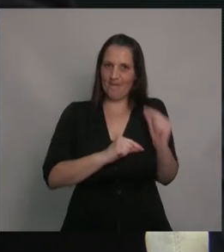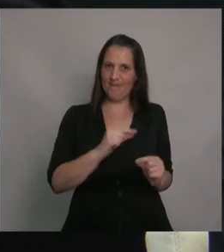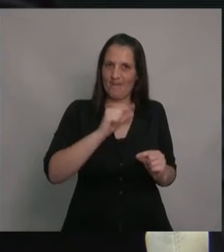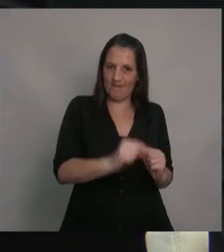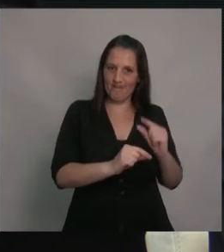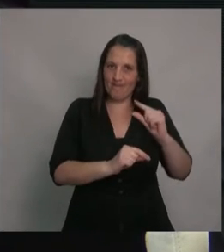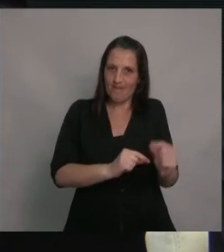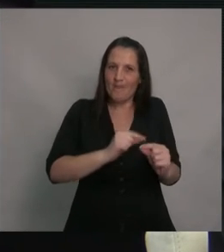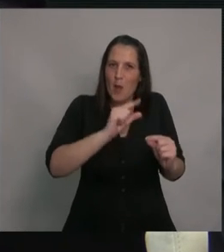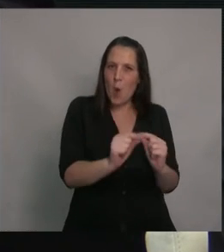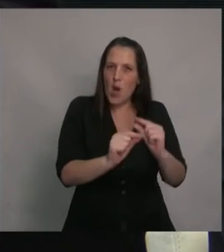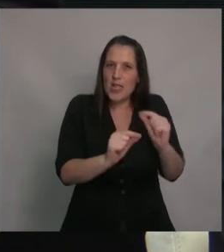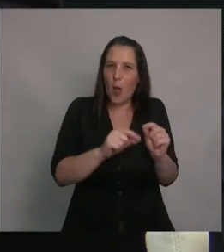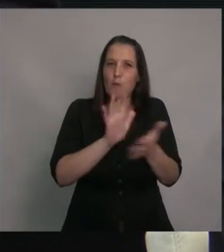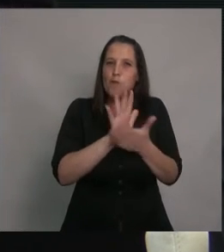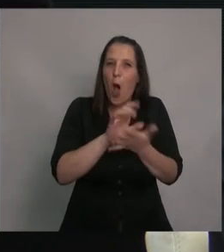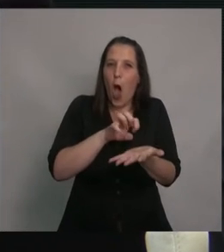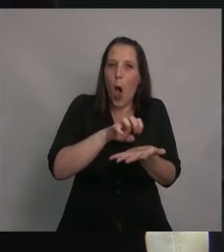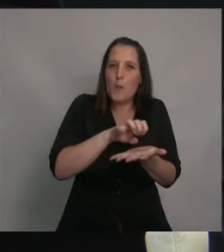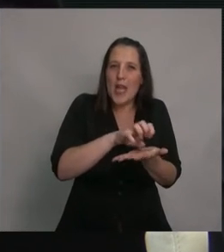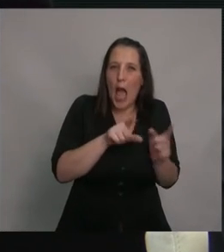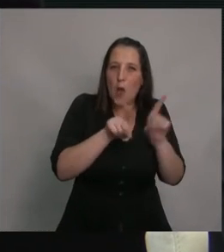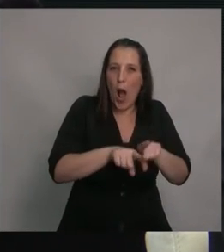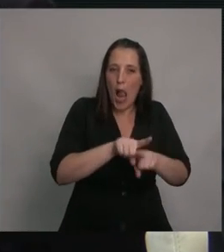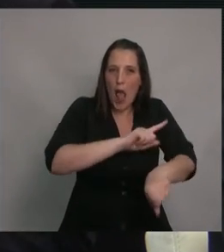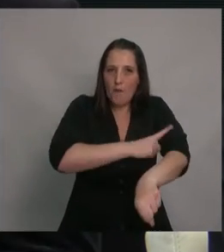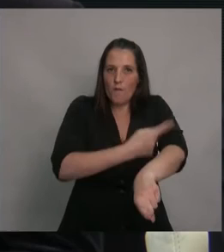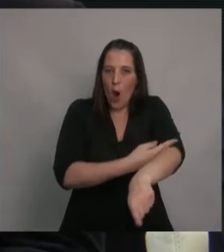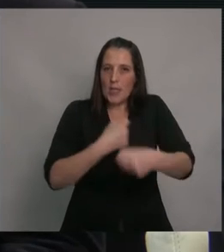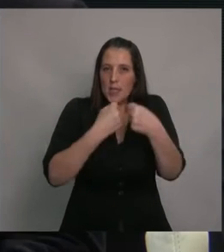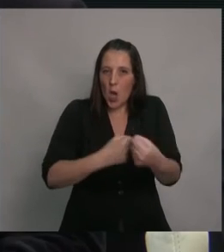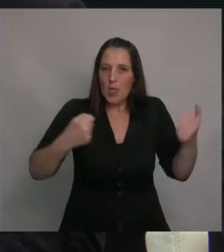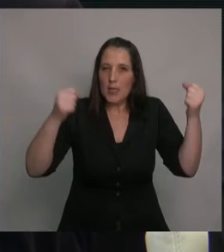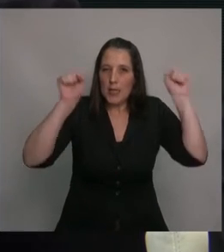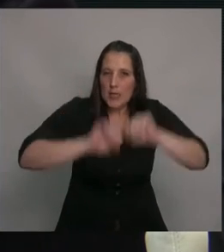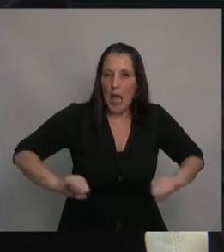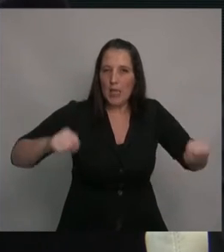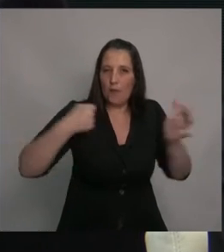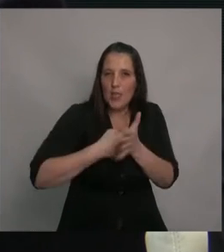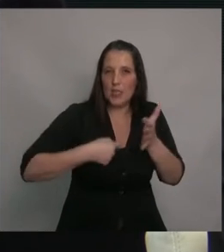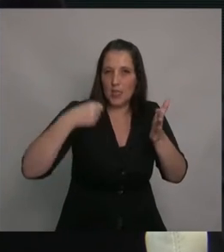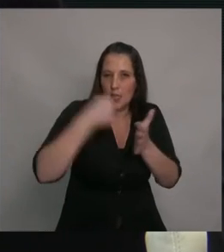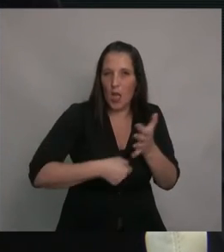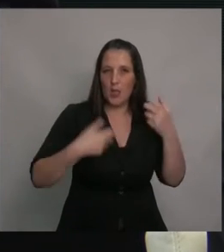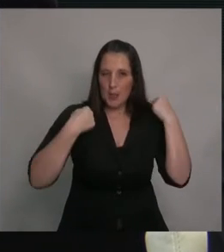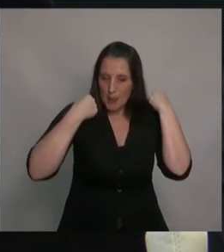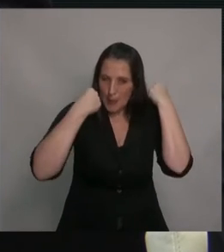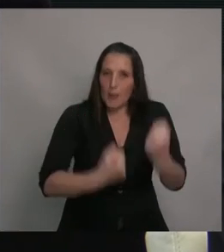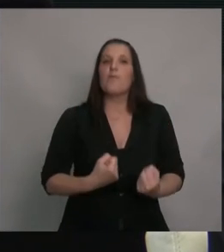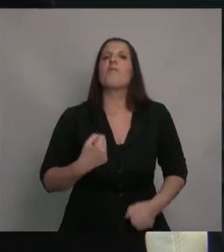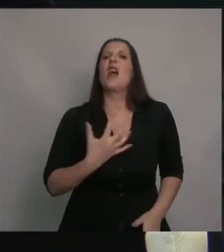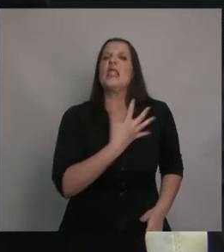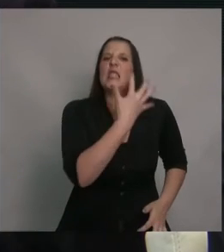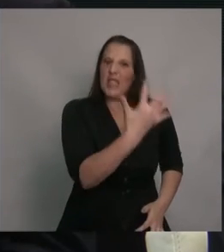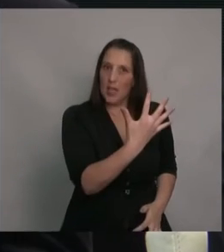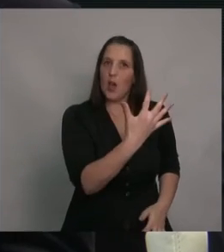trabajo de a poquitos, un trabajo de muchos esfuerzos y de mucho sacrificio, hasta que Los Cinco llegamos a ser un caso